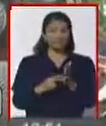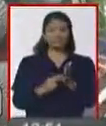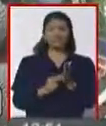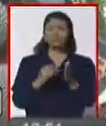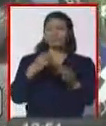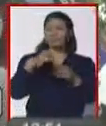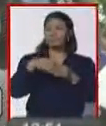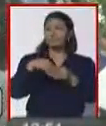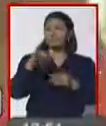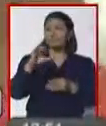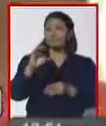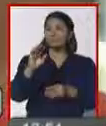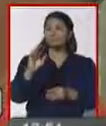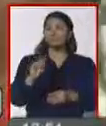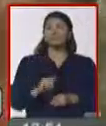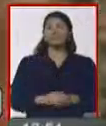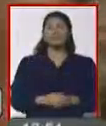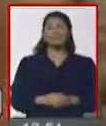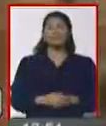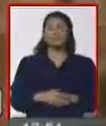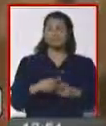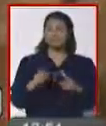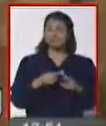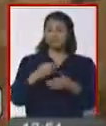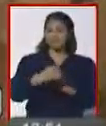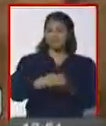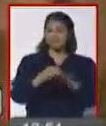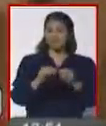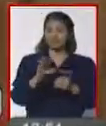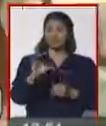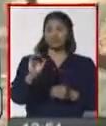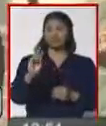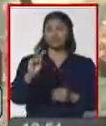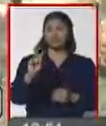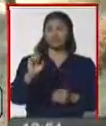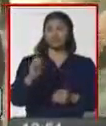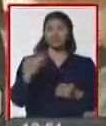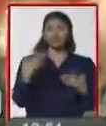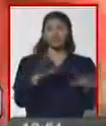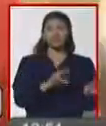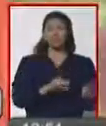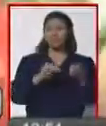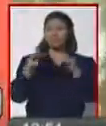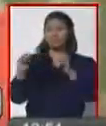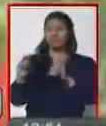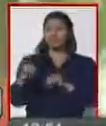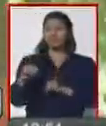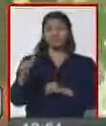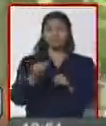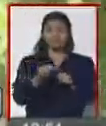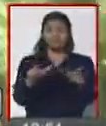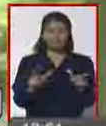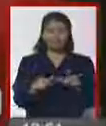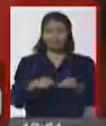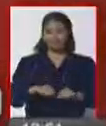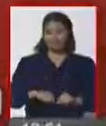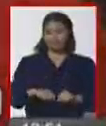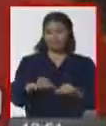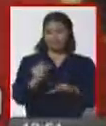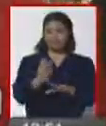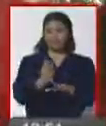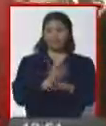que sea el candidato salí como candidato por el momento la oficina de la corte electoral permanente fue trasladada al rectorado para continuar con el